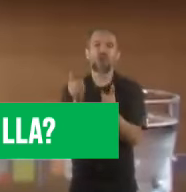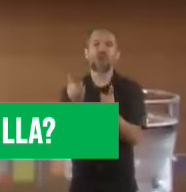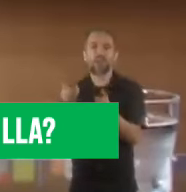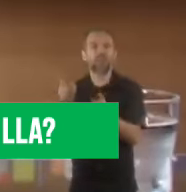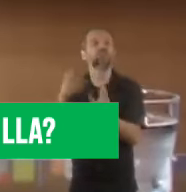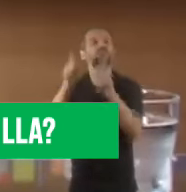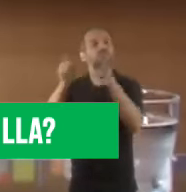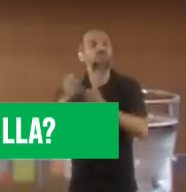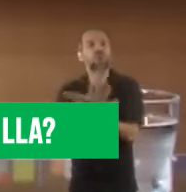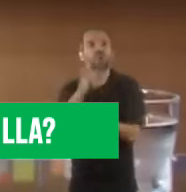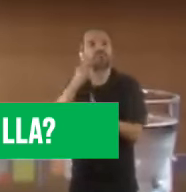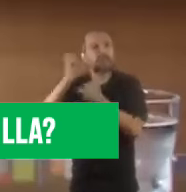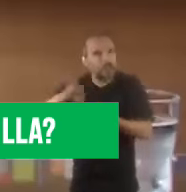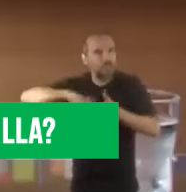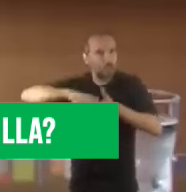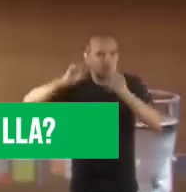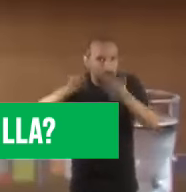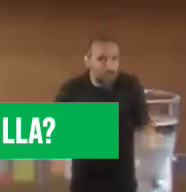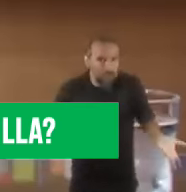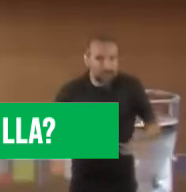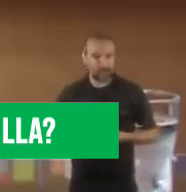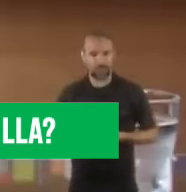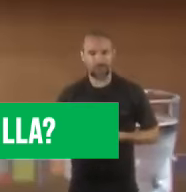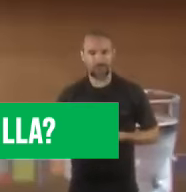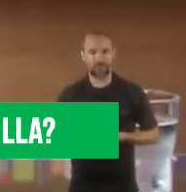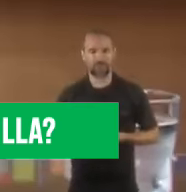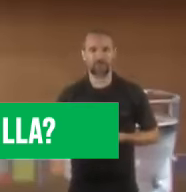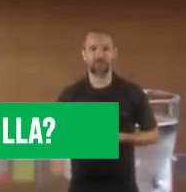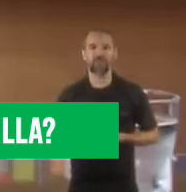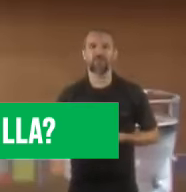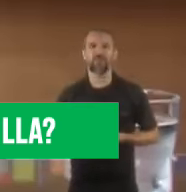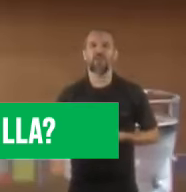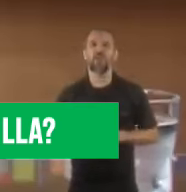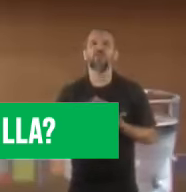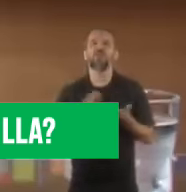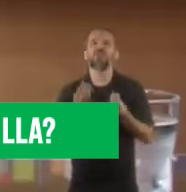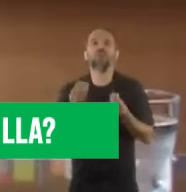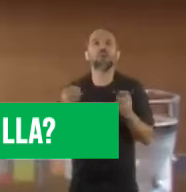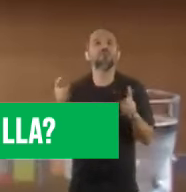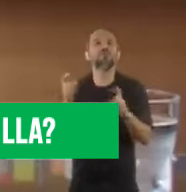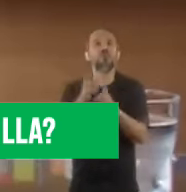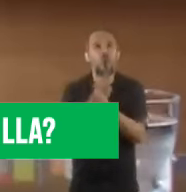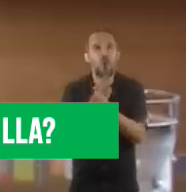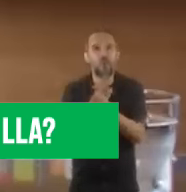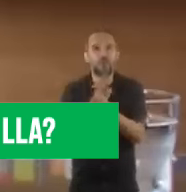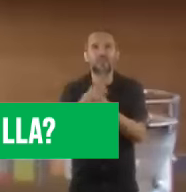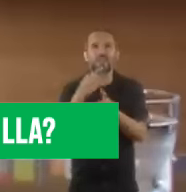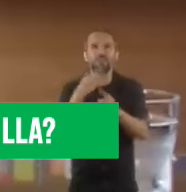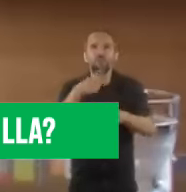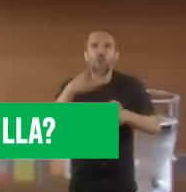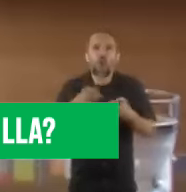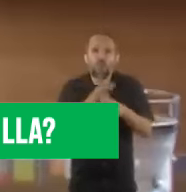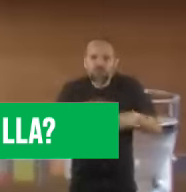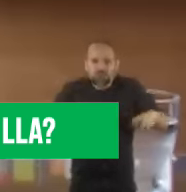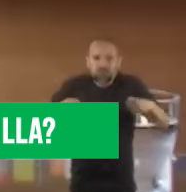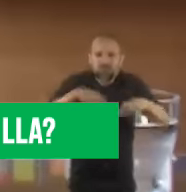Pero lo llamativo aquí es, además de que la propuesta de dolarización, aunque parezca una obviedad, mucha gente, y no es